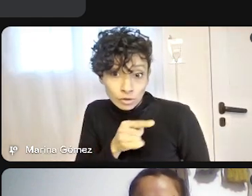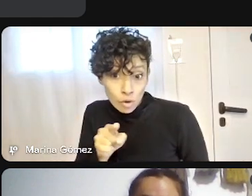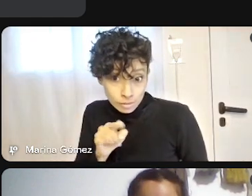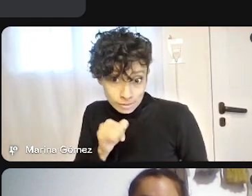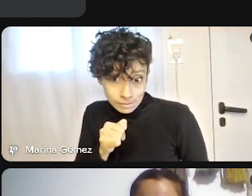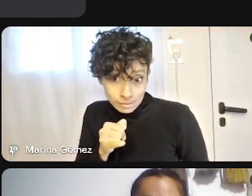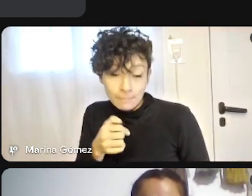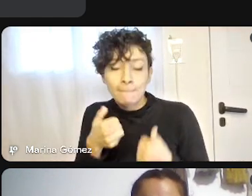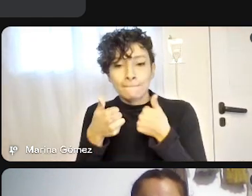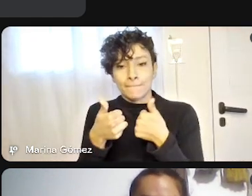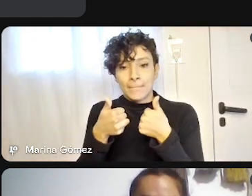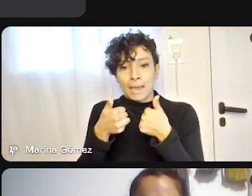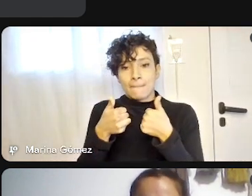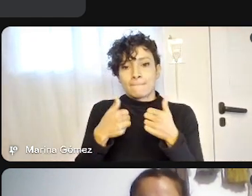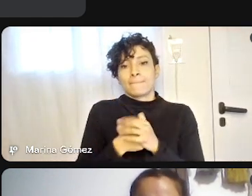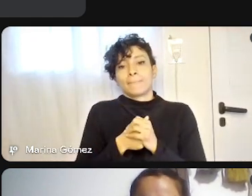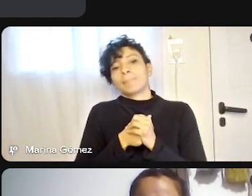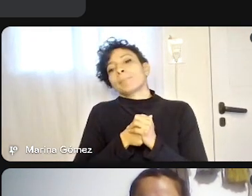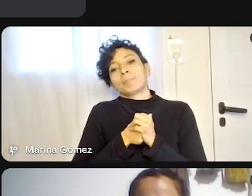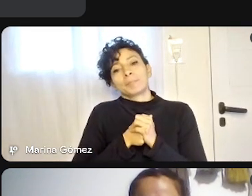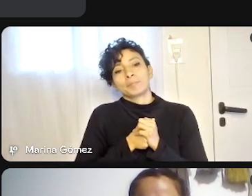Bien.